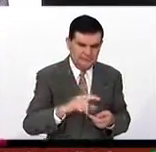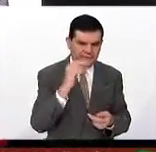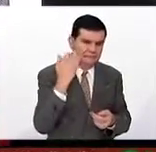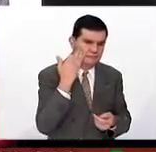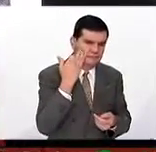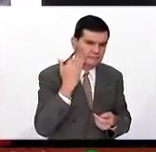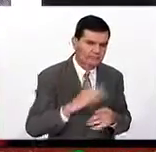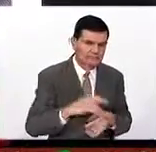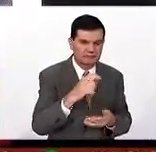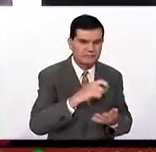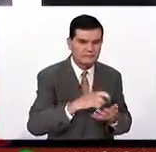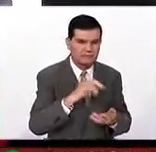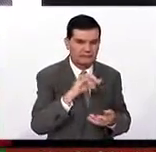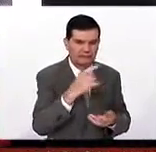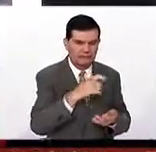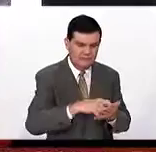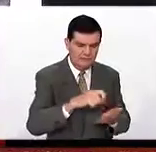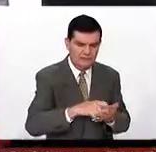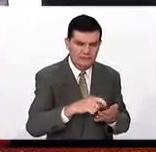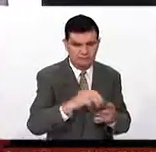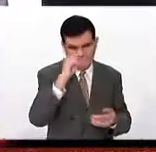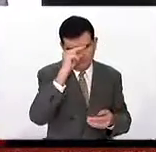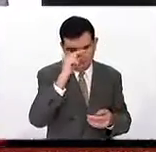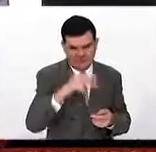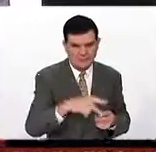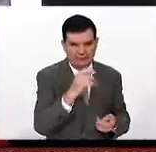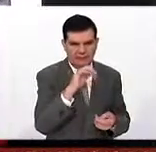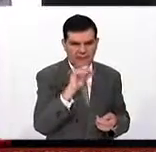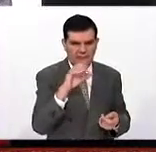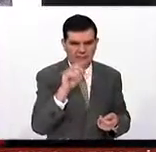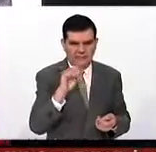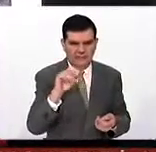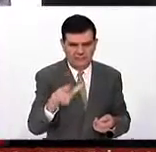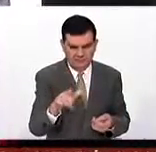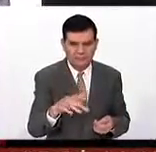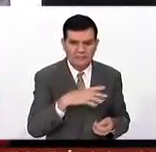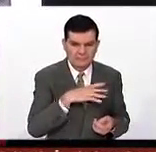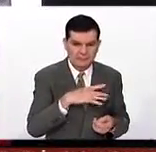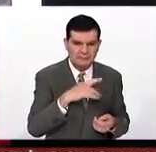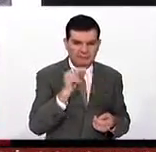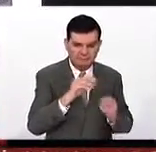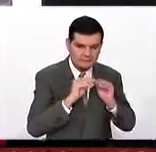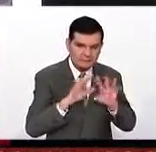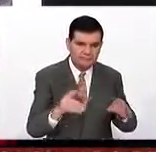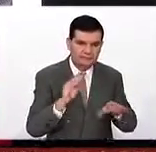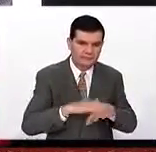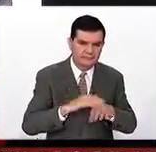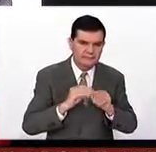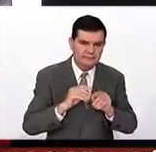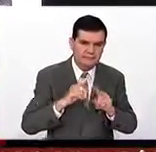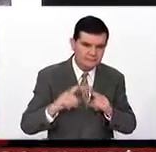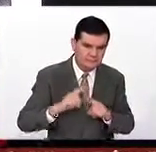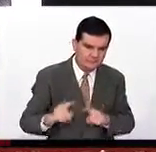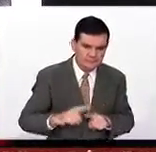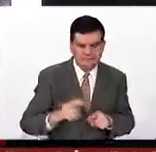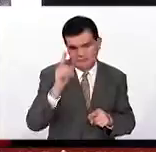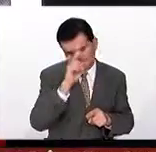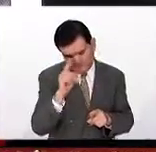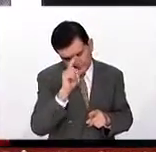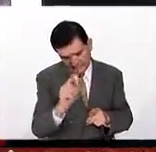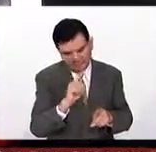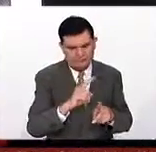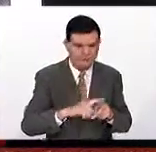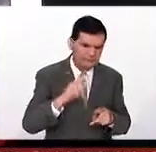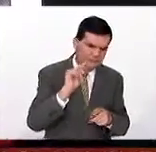facebook en consumidor inteligente y profeco oficial ahí nos extendemos un poco más en cuestión de consejos en